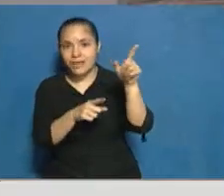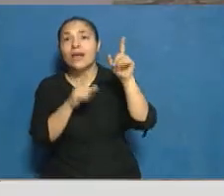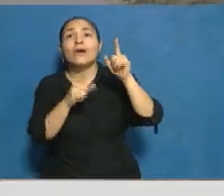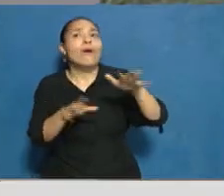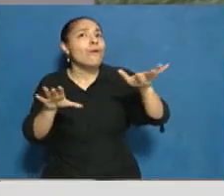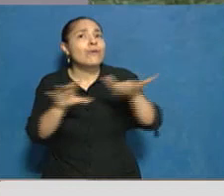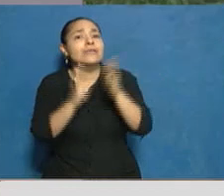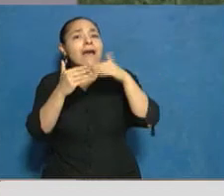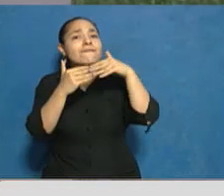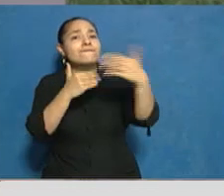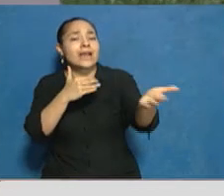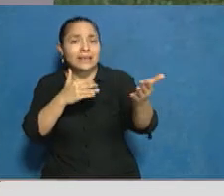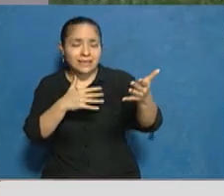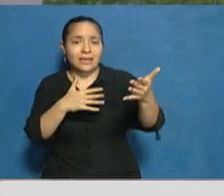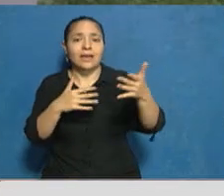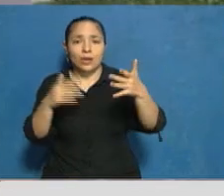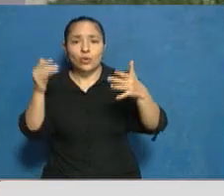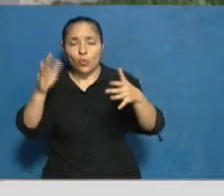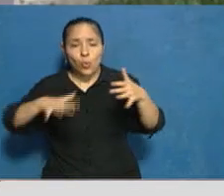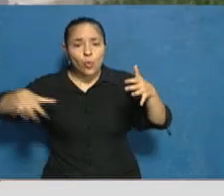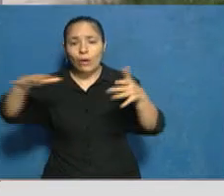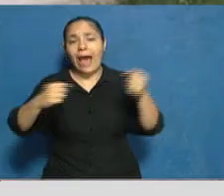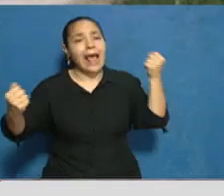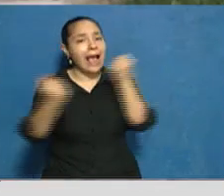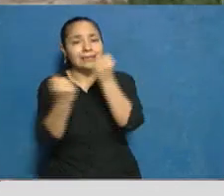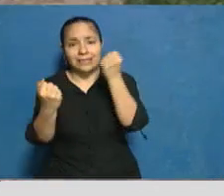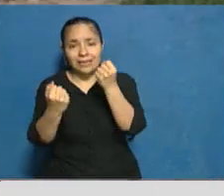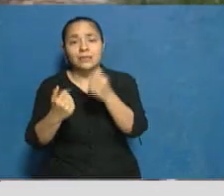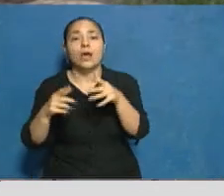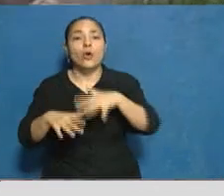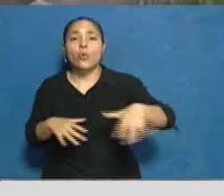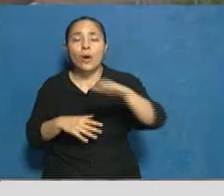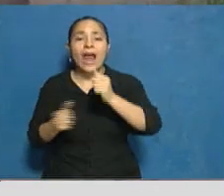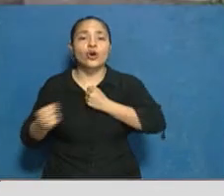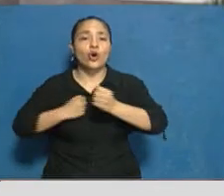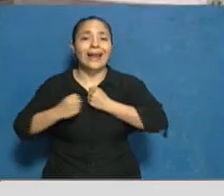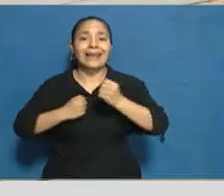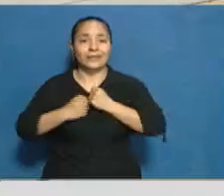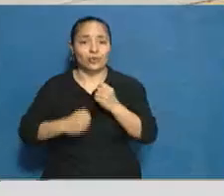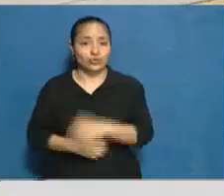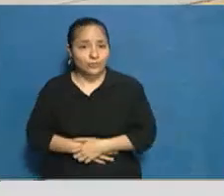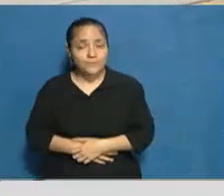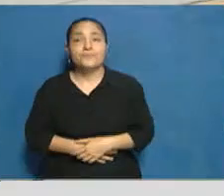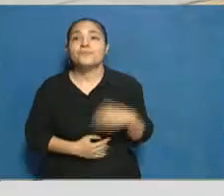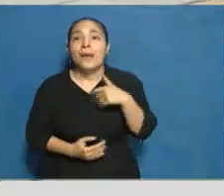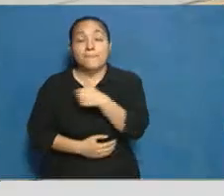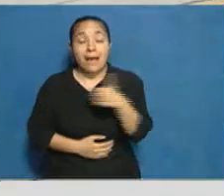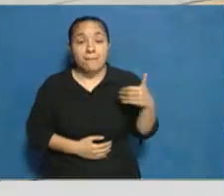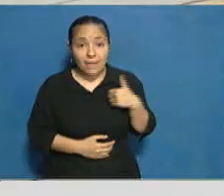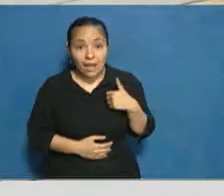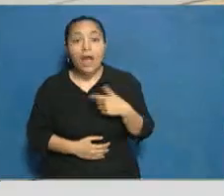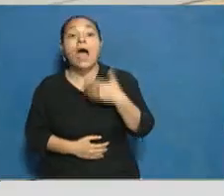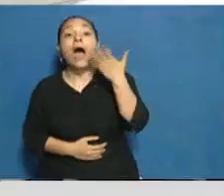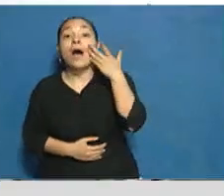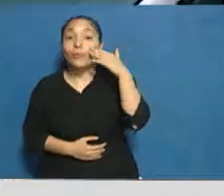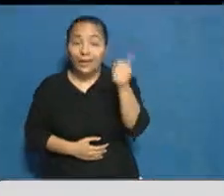justo enfrente de donde ocurrió el accidente, ahí en Corralitos. Y la mamá de Jorgelina, la abuela